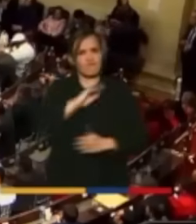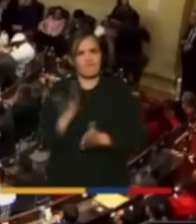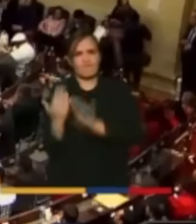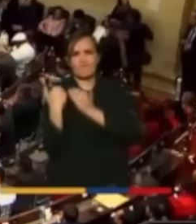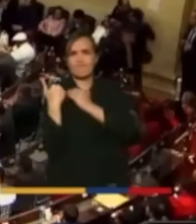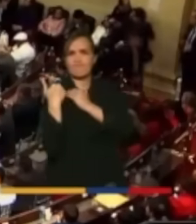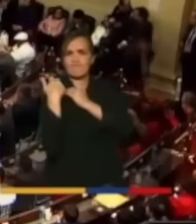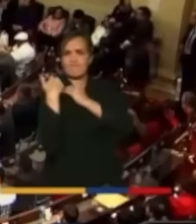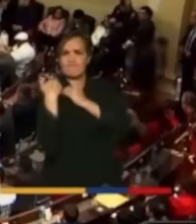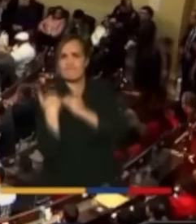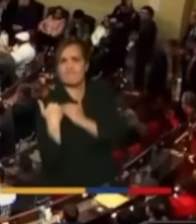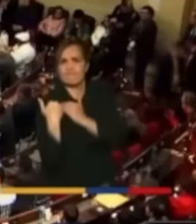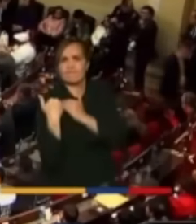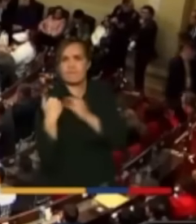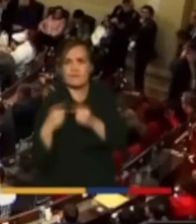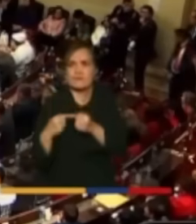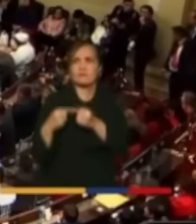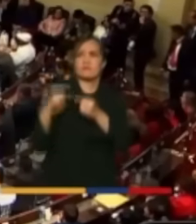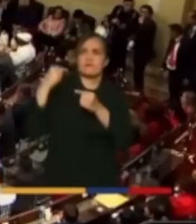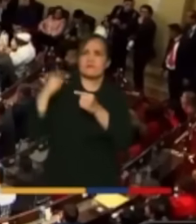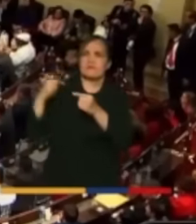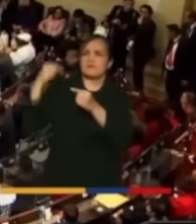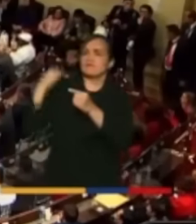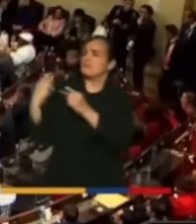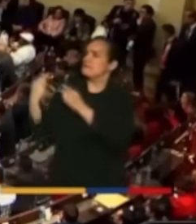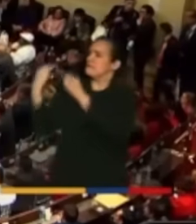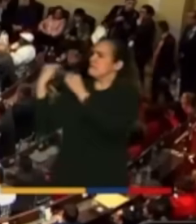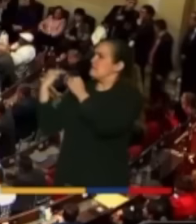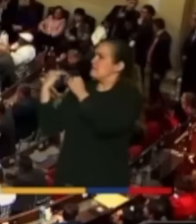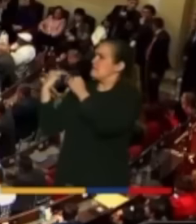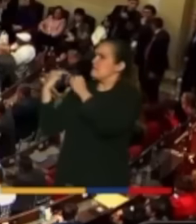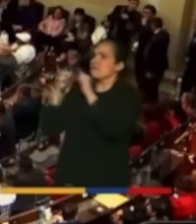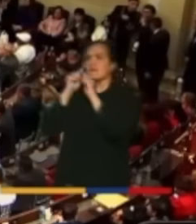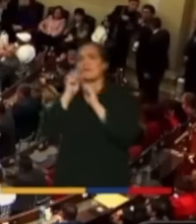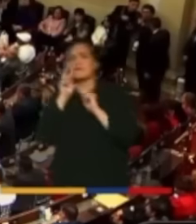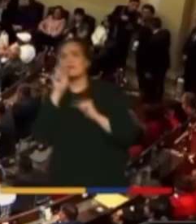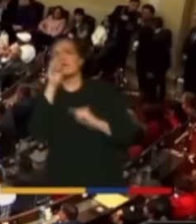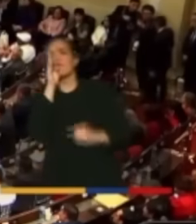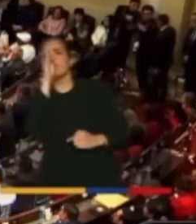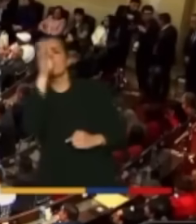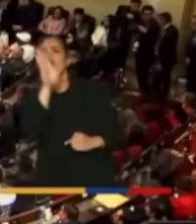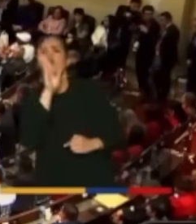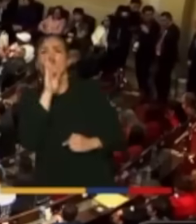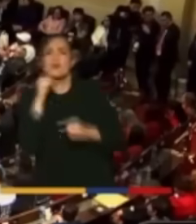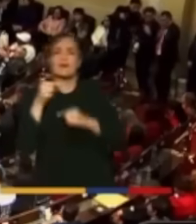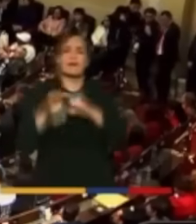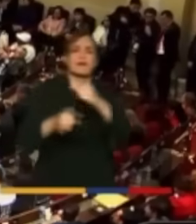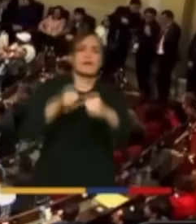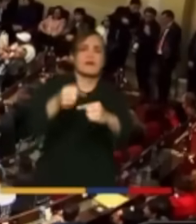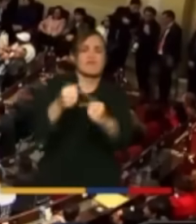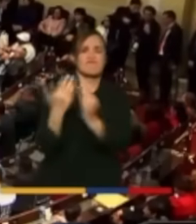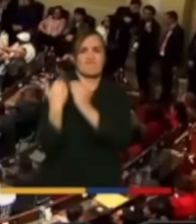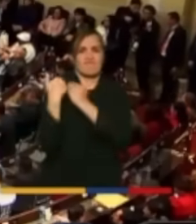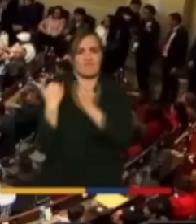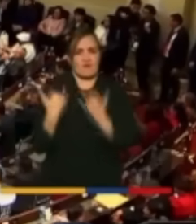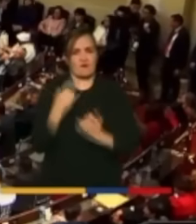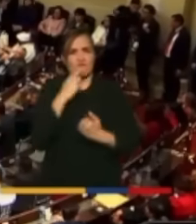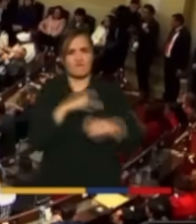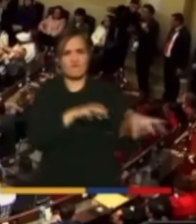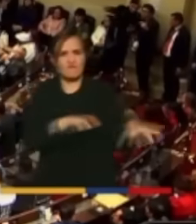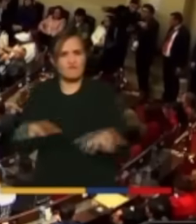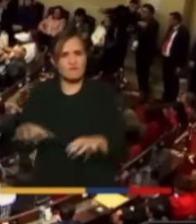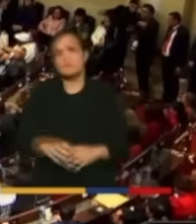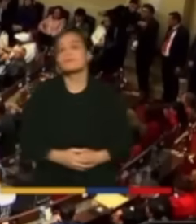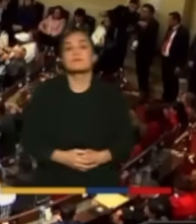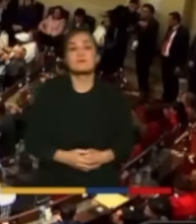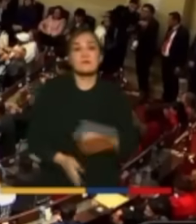solo con los que se fueron sino con los que vendrán seguimos en procesos de